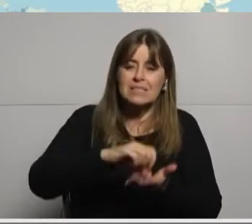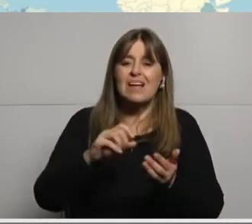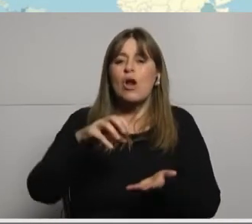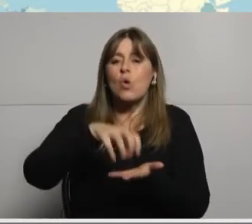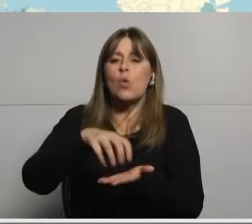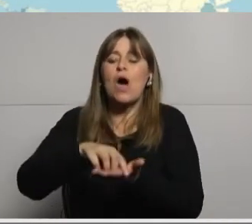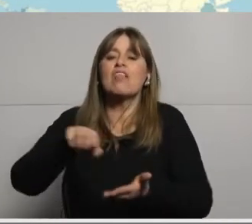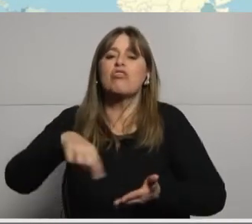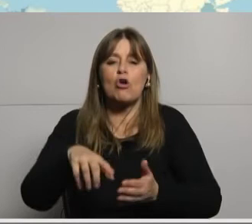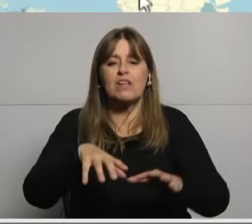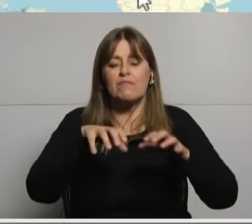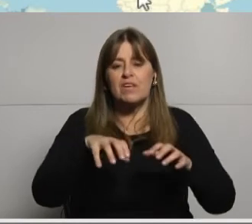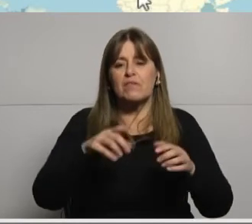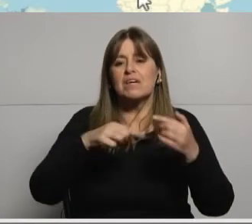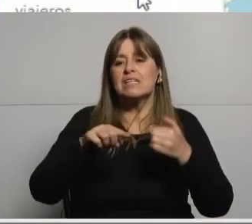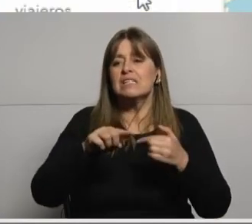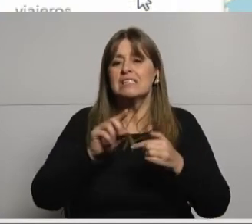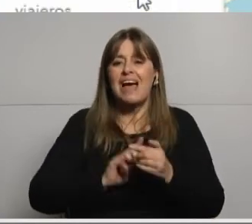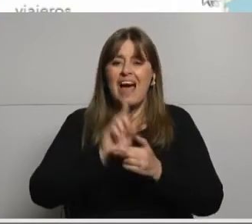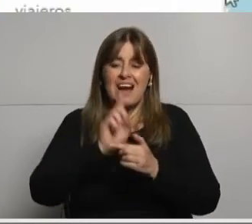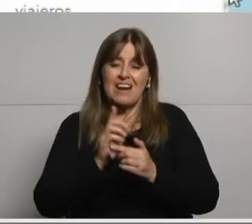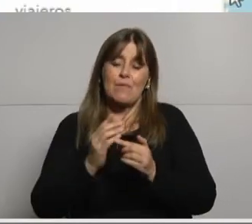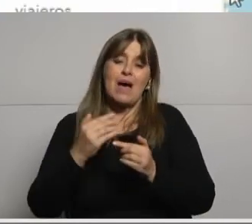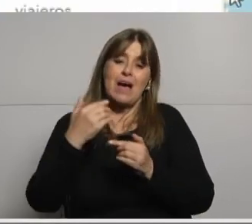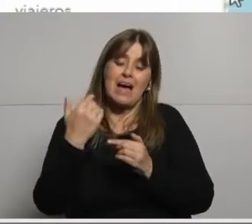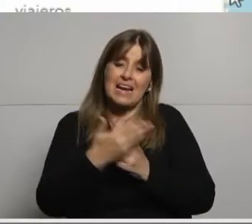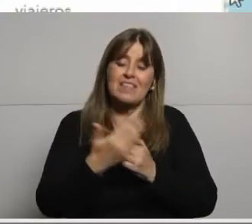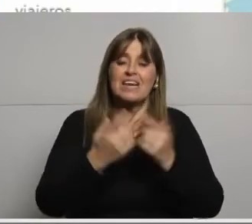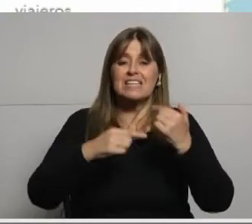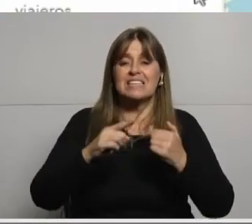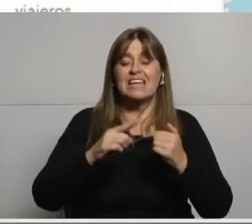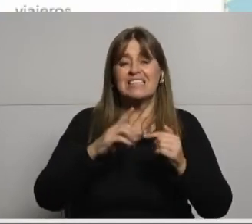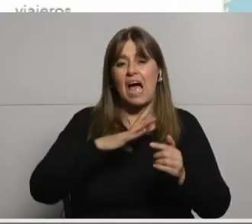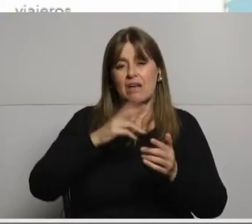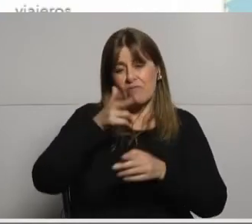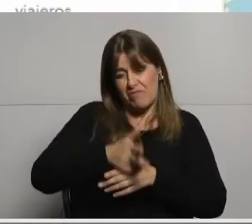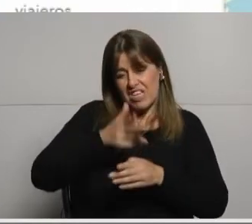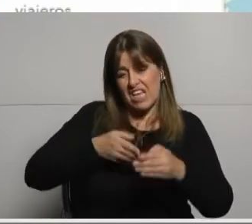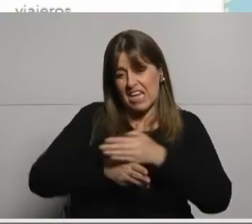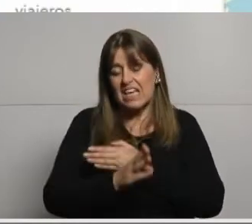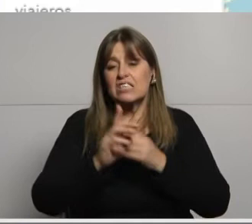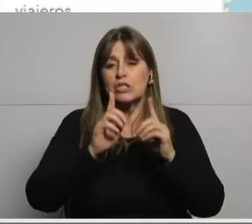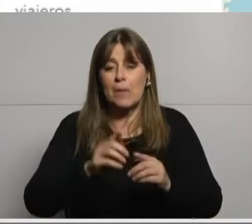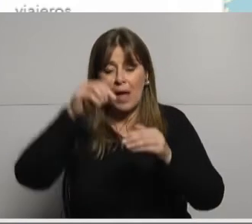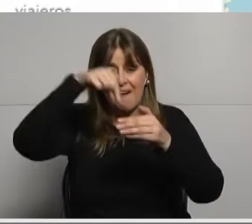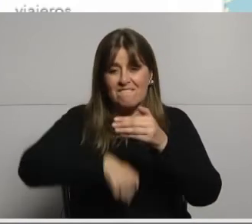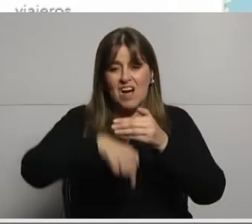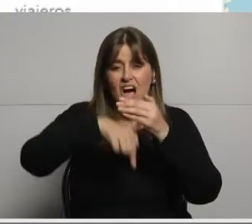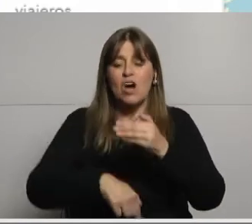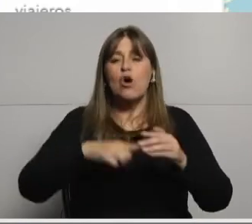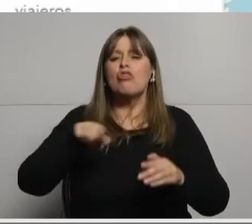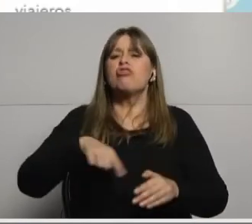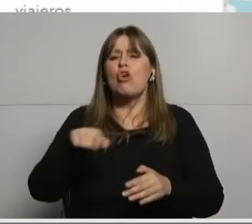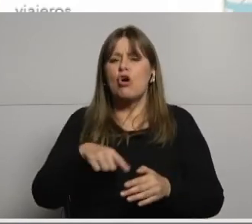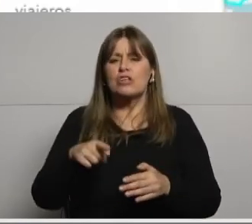lugar de residencia. En el panel allá arriba a la derecha se ven las fechas de ingreso y en el panel de abajo se ve desde